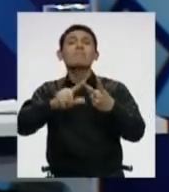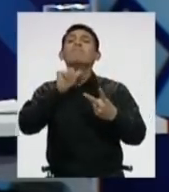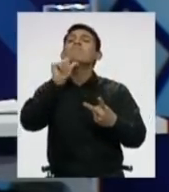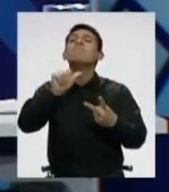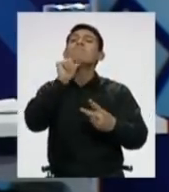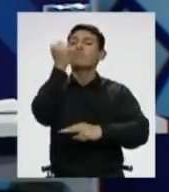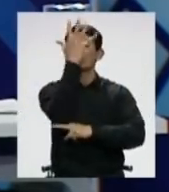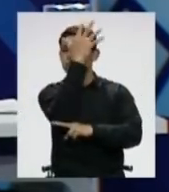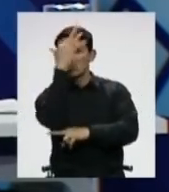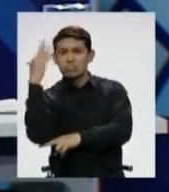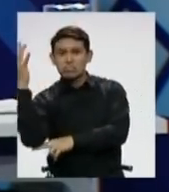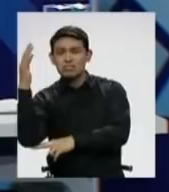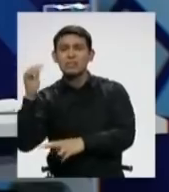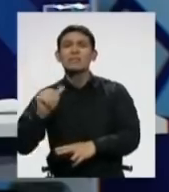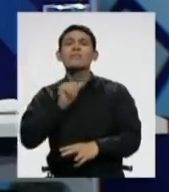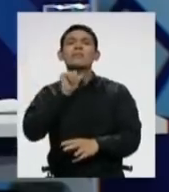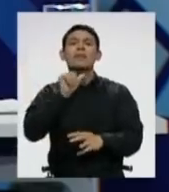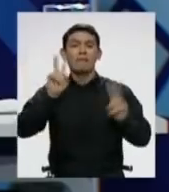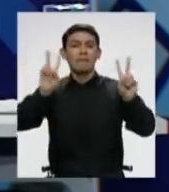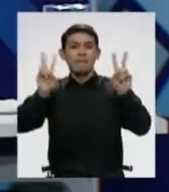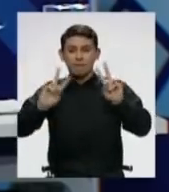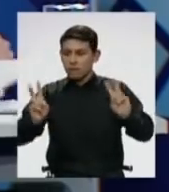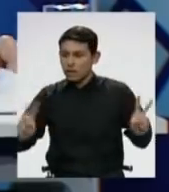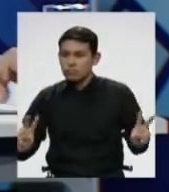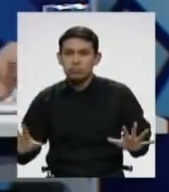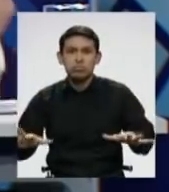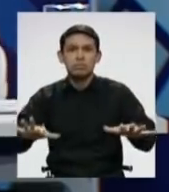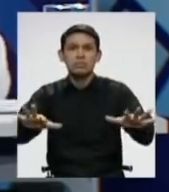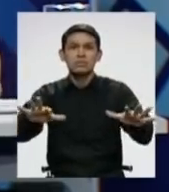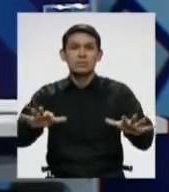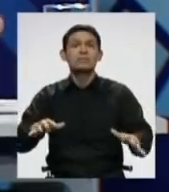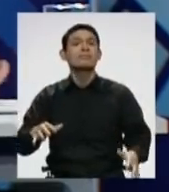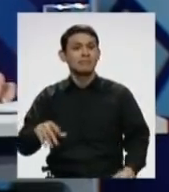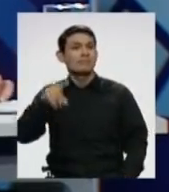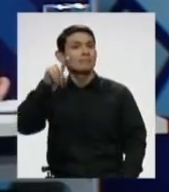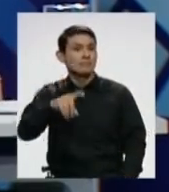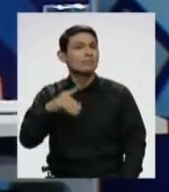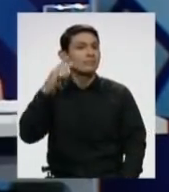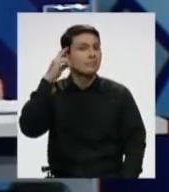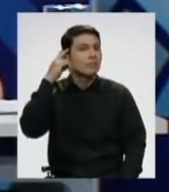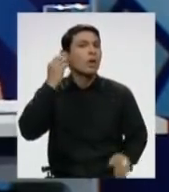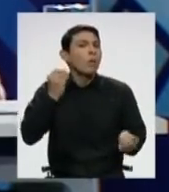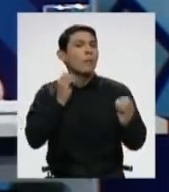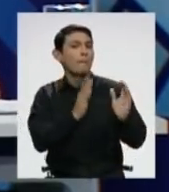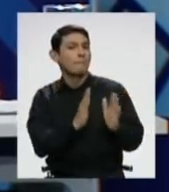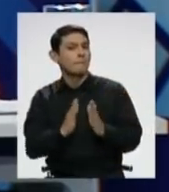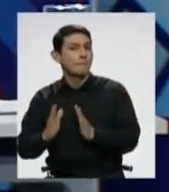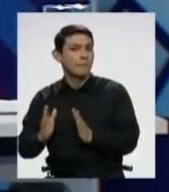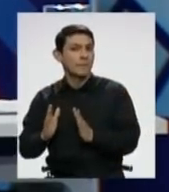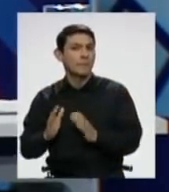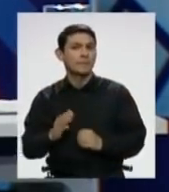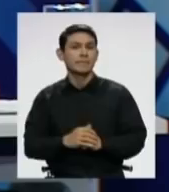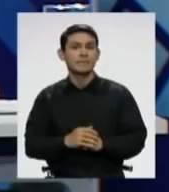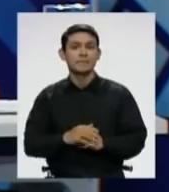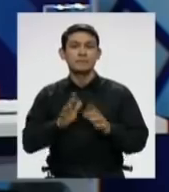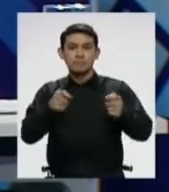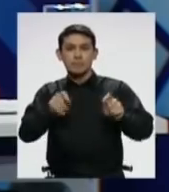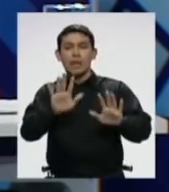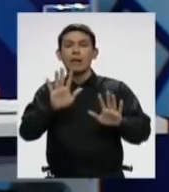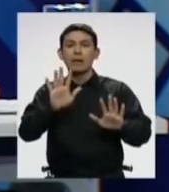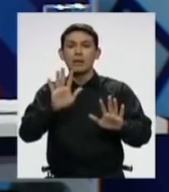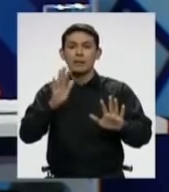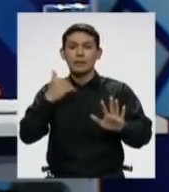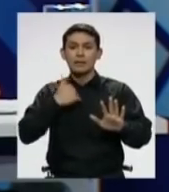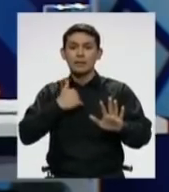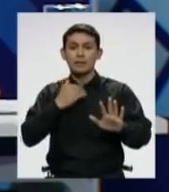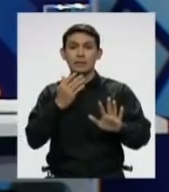y mantenimiento de zonas verdes. Hay que tenerlo en cuenta para poder elaborar planes. Vamos a la franja, ¿no? Creo que tenemos unos segundos